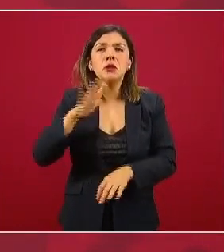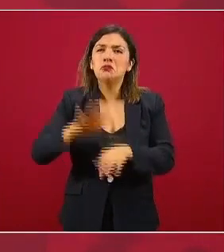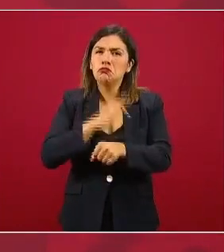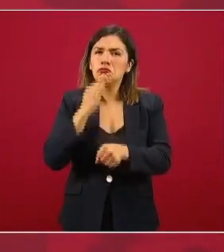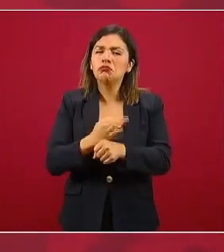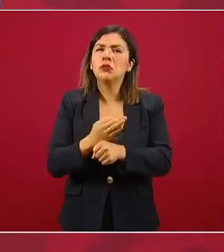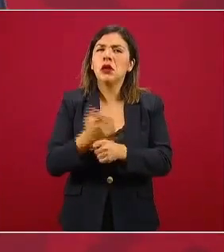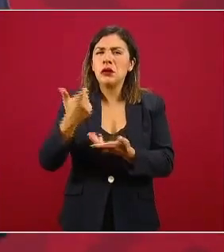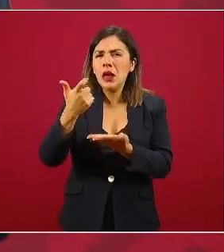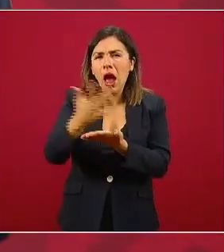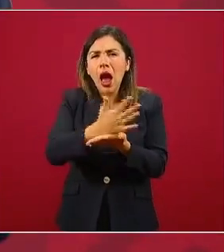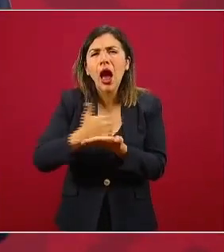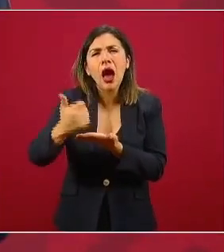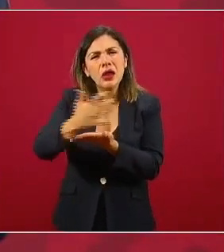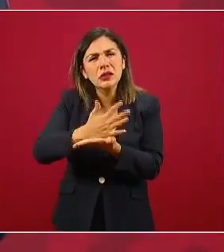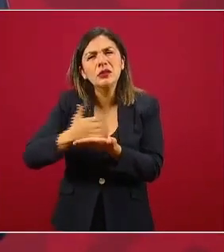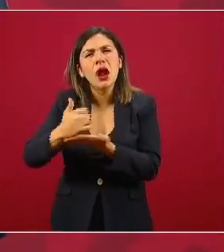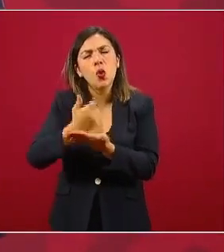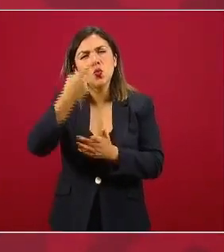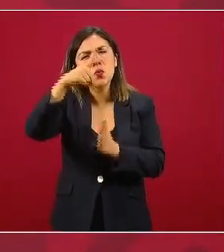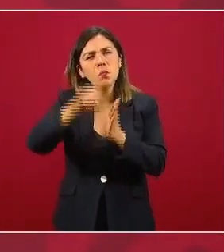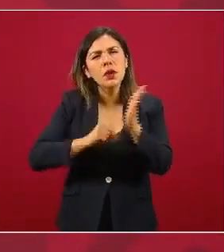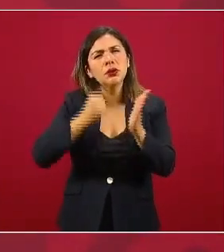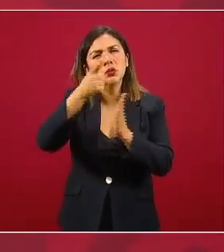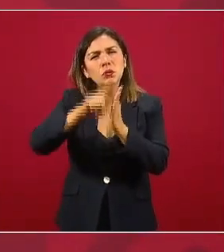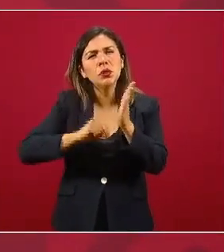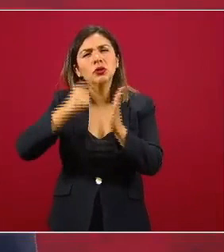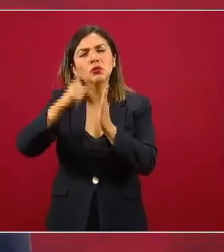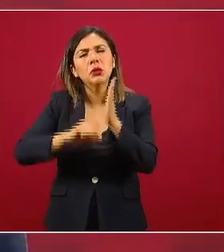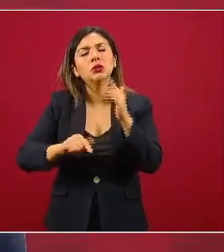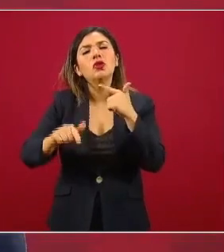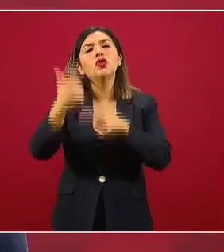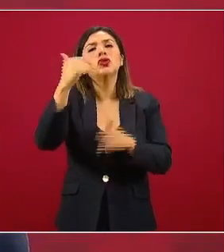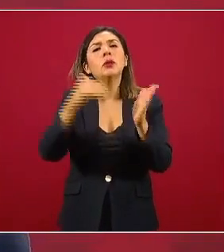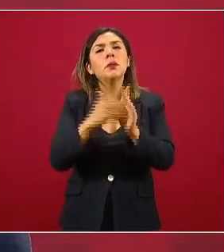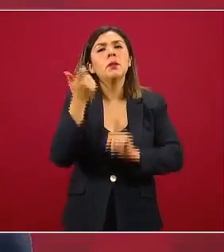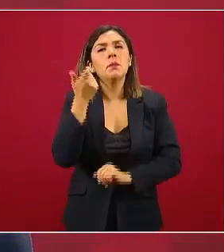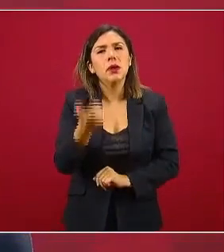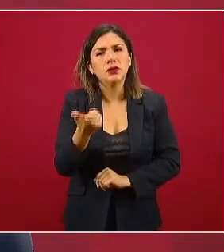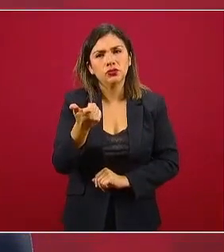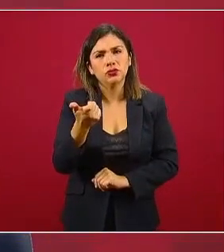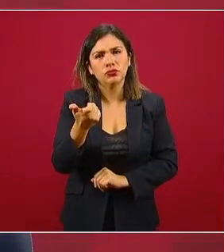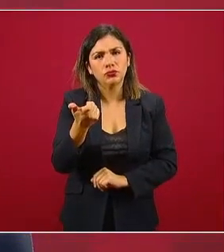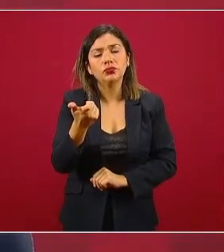promedio de ingresos por mes de 12,000 pesos.